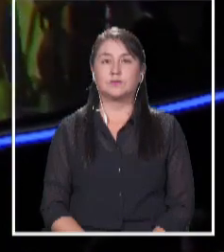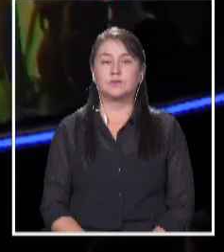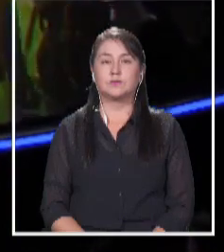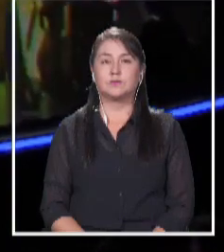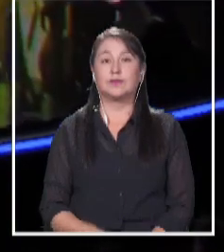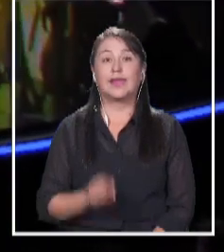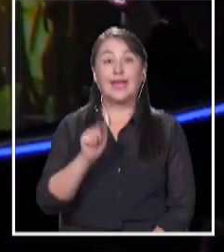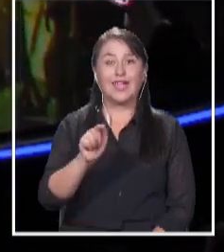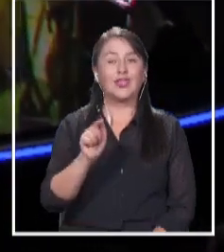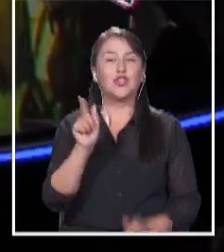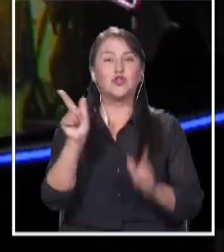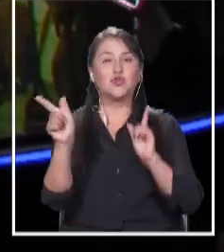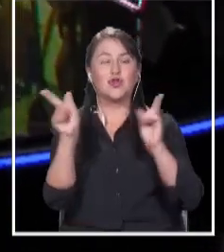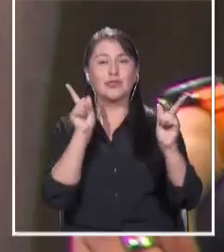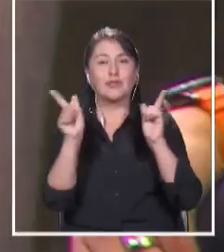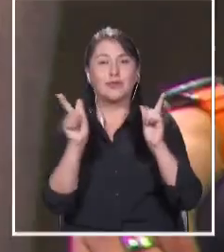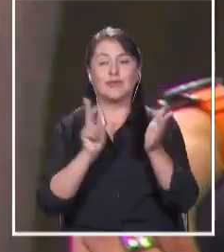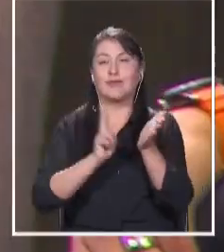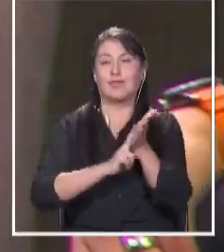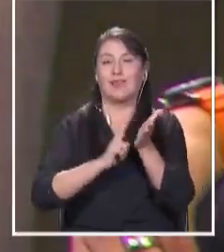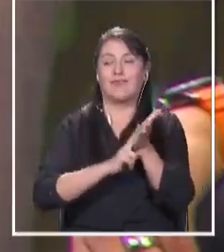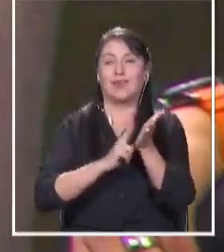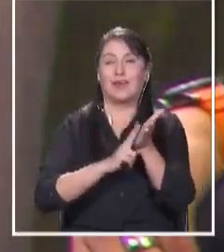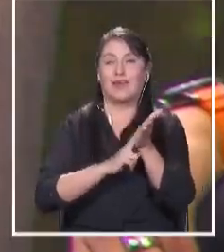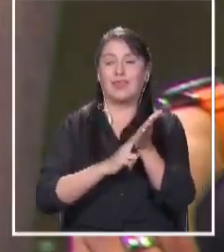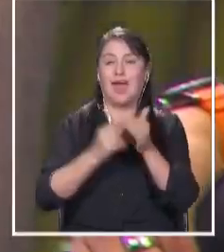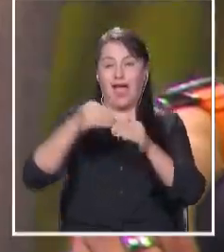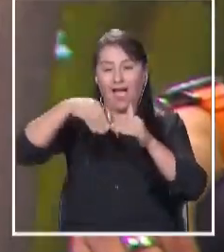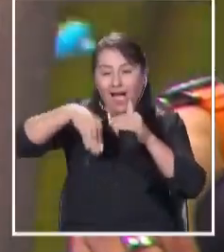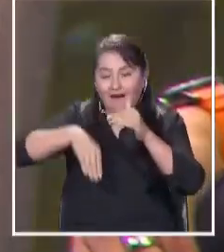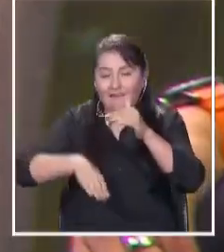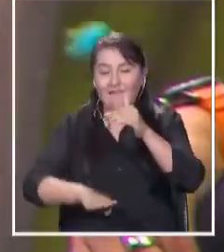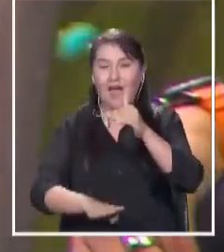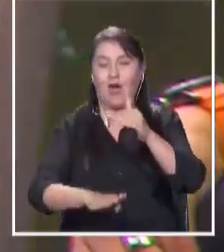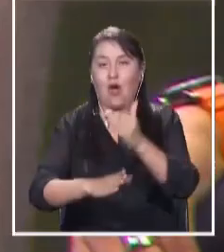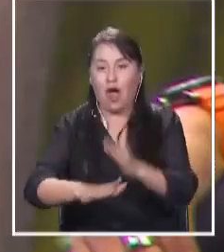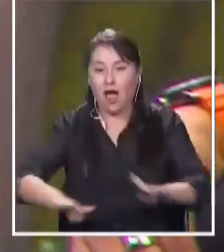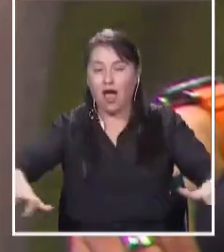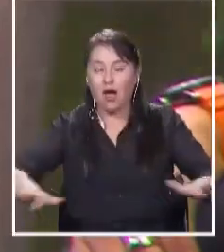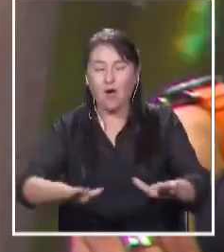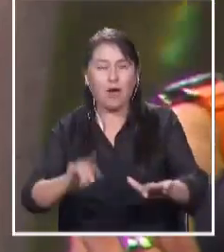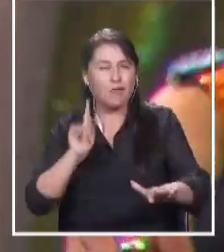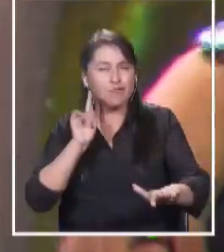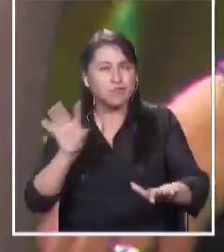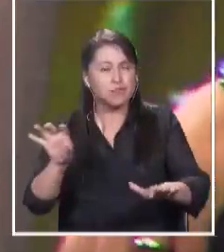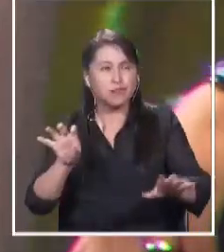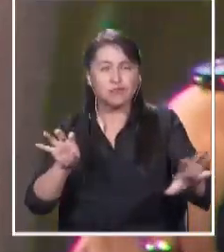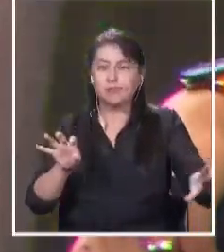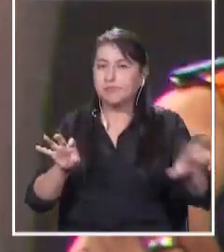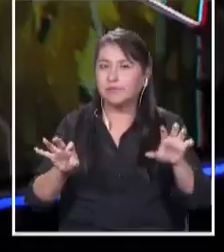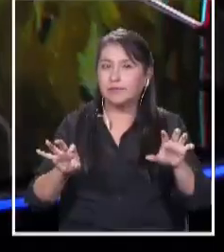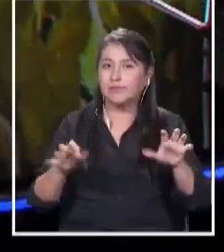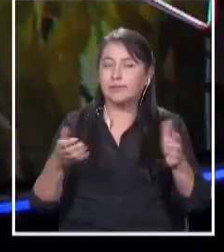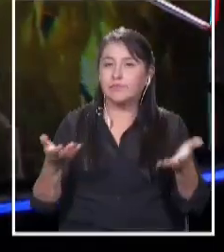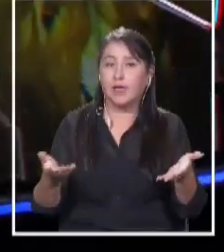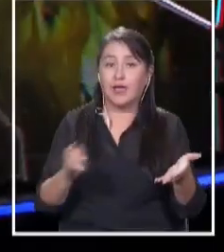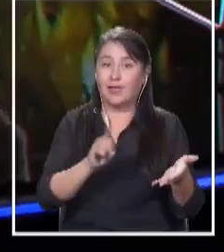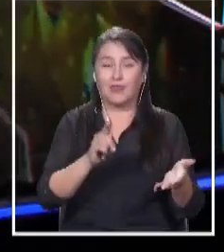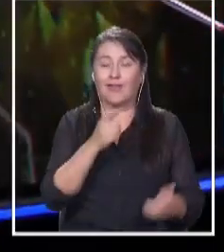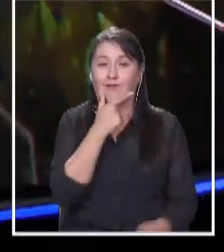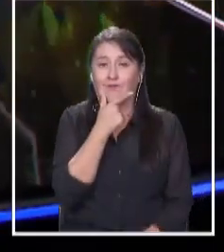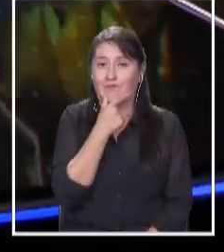Estos son los sonidos que realmente se escuchan debajo del agua. Entonces, tratar de entenderlos os podréis imaginar que no es nada